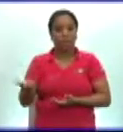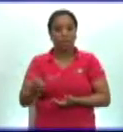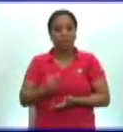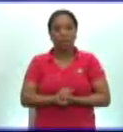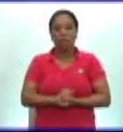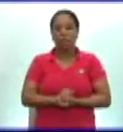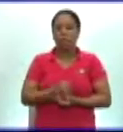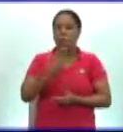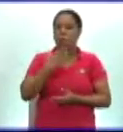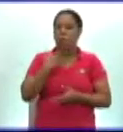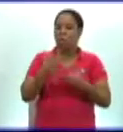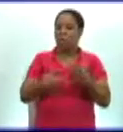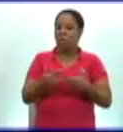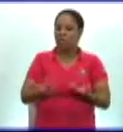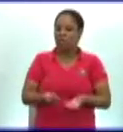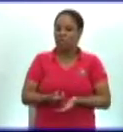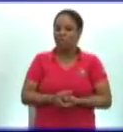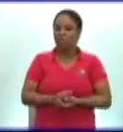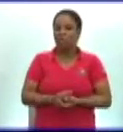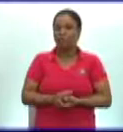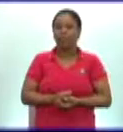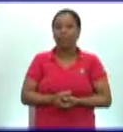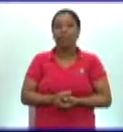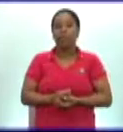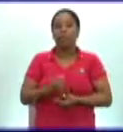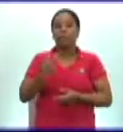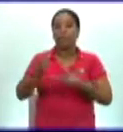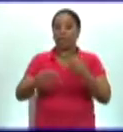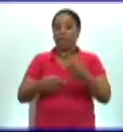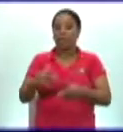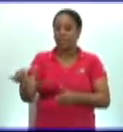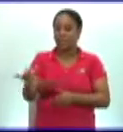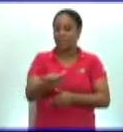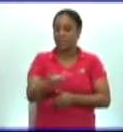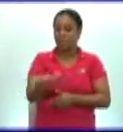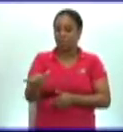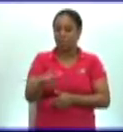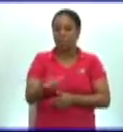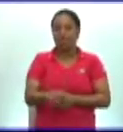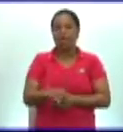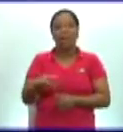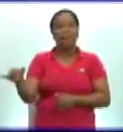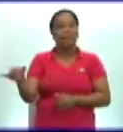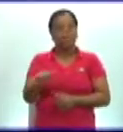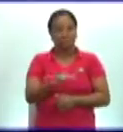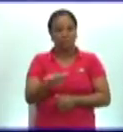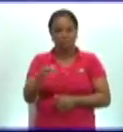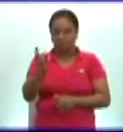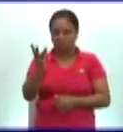¿cómo van a ser? Van a ser iguales, de igual valor,